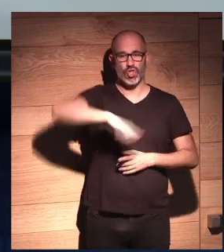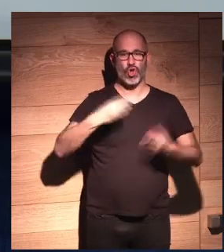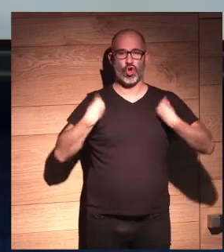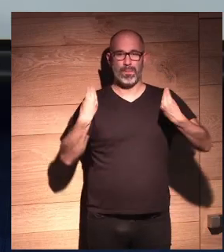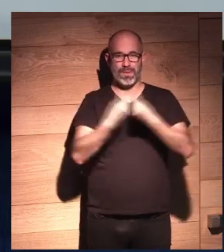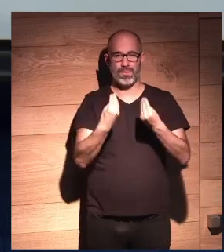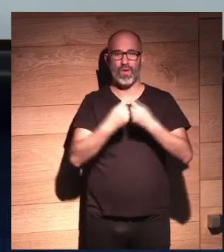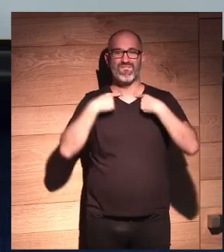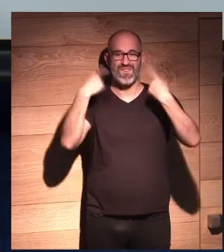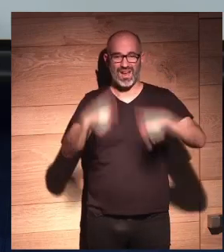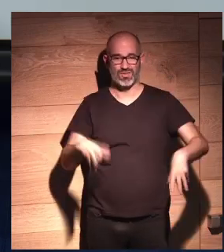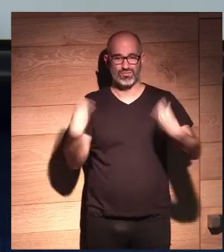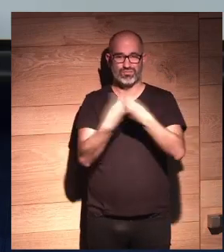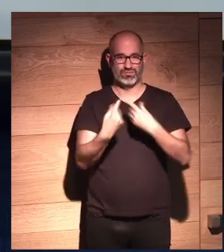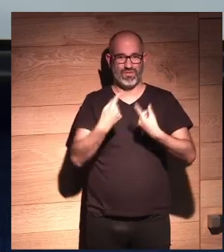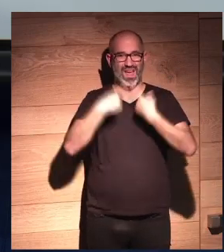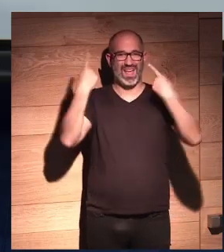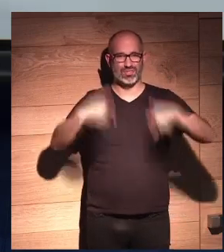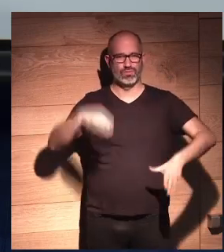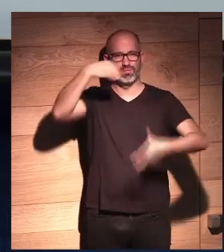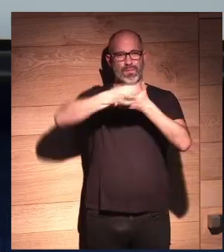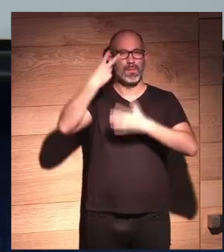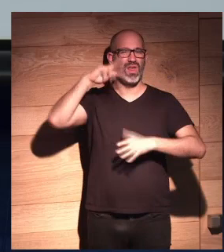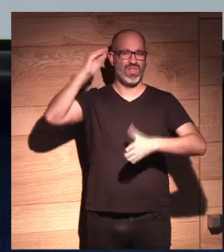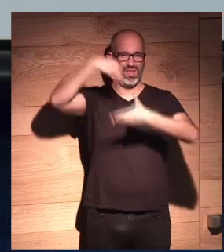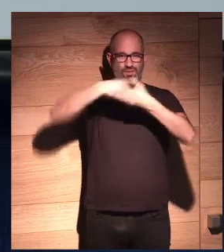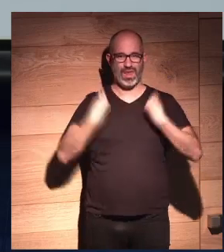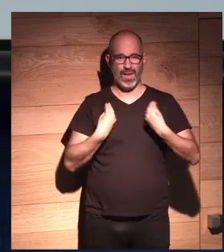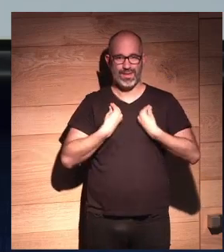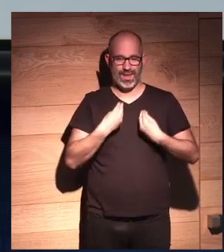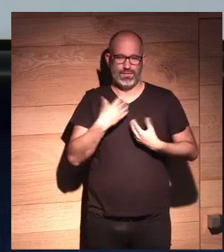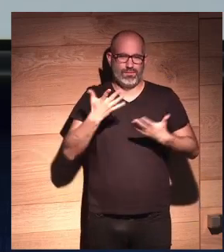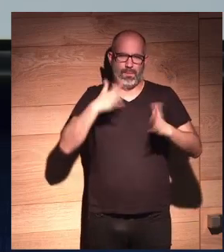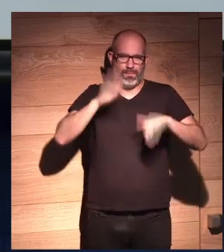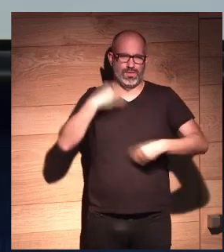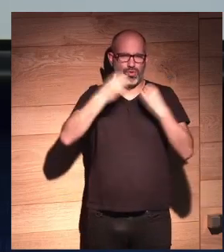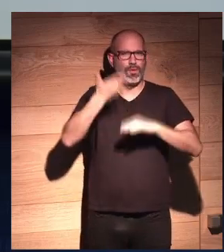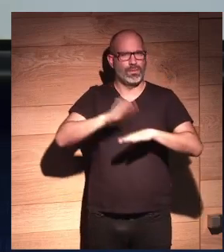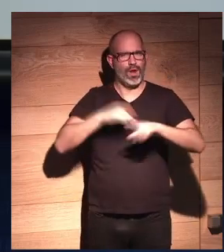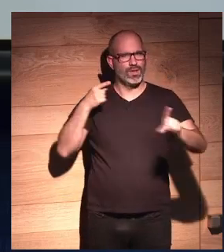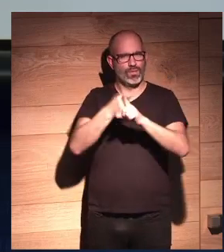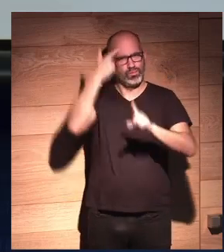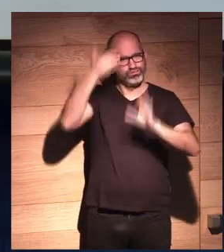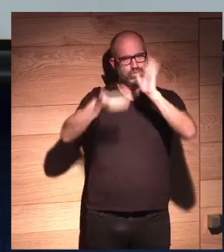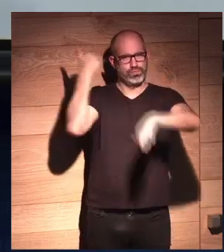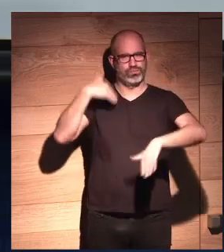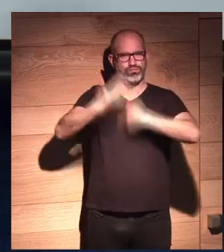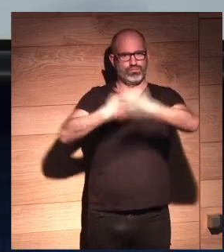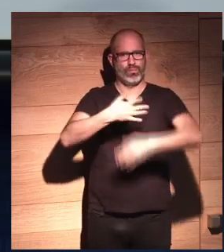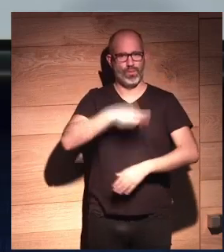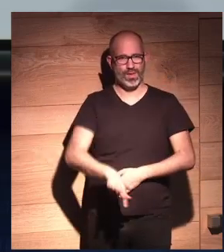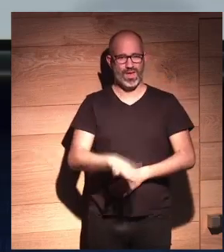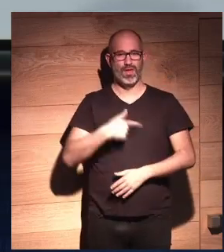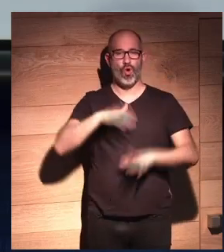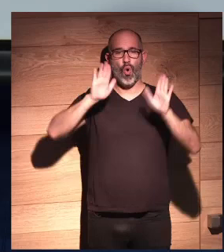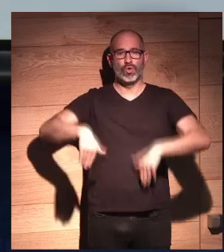fracaso es muy importante para no frustrarse. Y sobre todo en mi última película, en Solo, aprendí una cosa que la verdad es que ya es